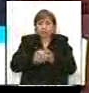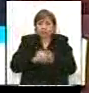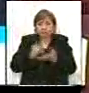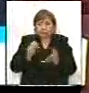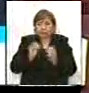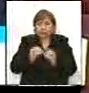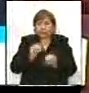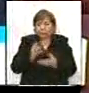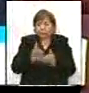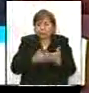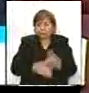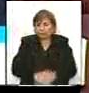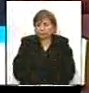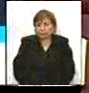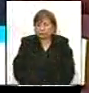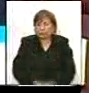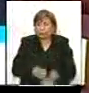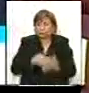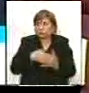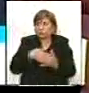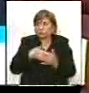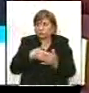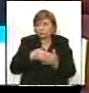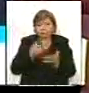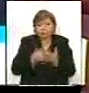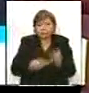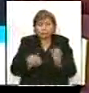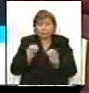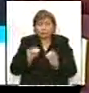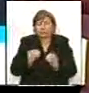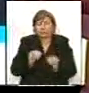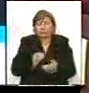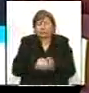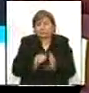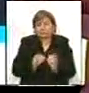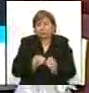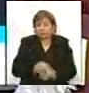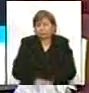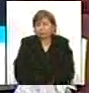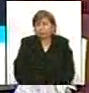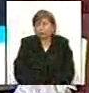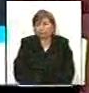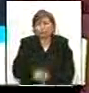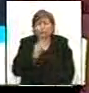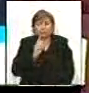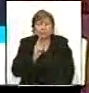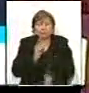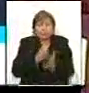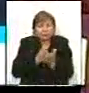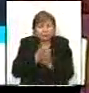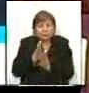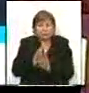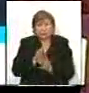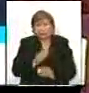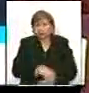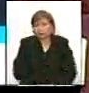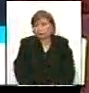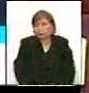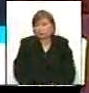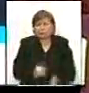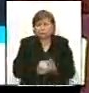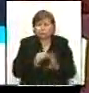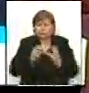regional y un partido debilita a los partidos, al contrario, les puede dar a los partidos un arraigo regional que los